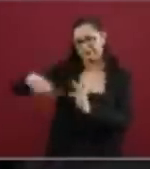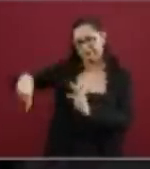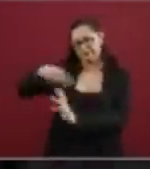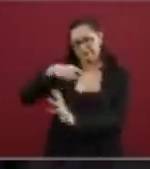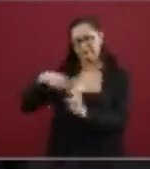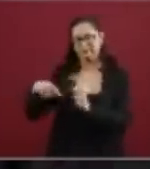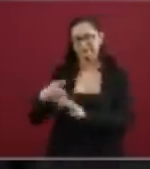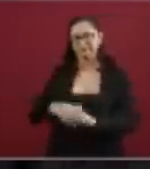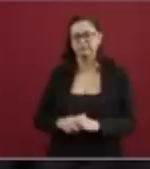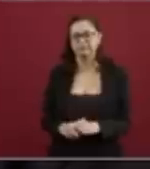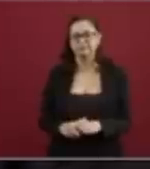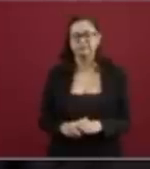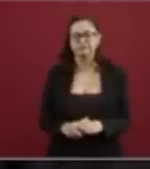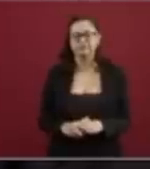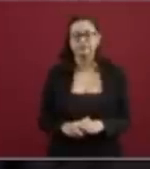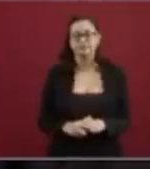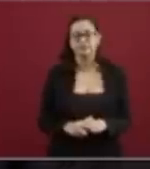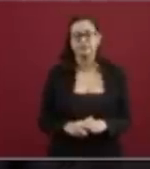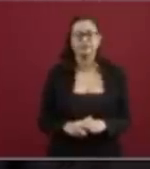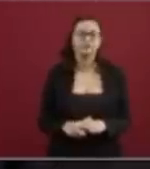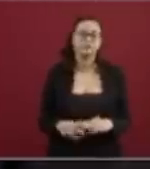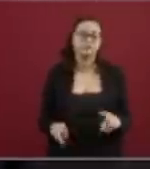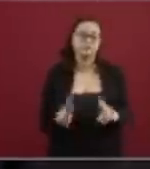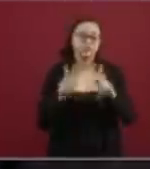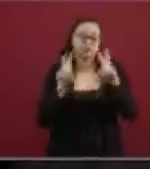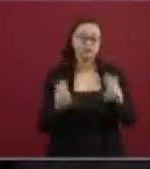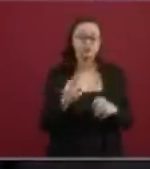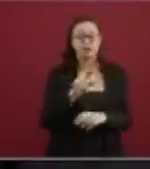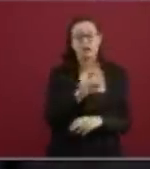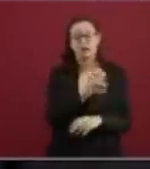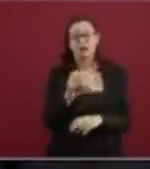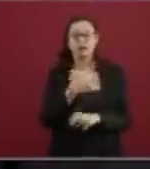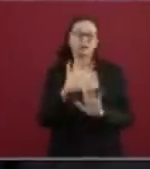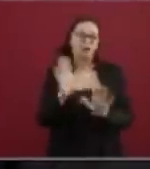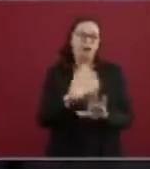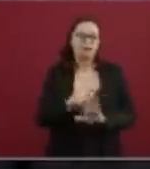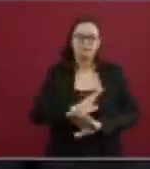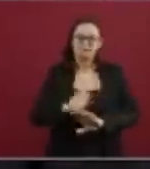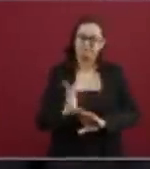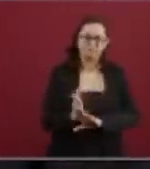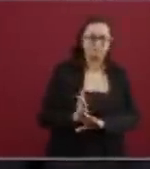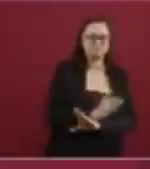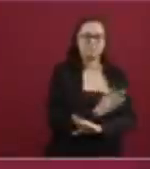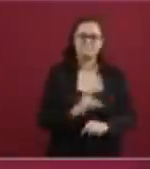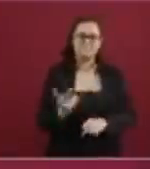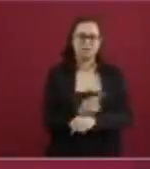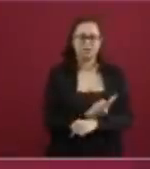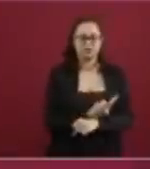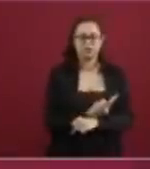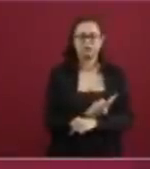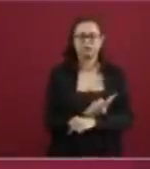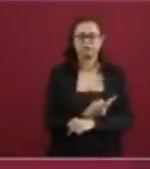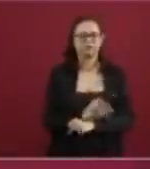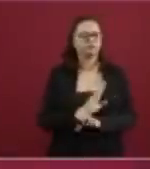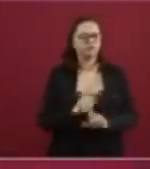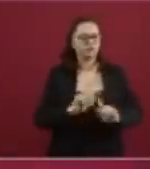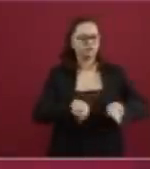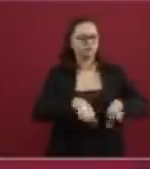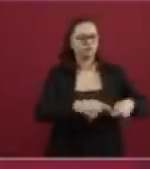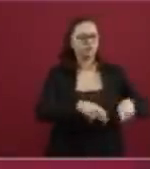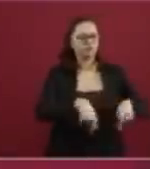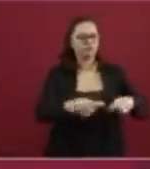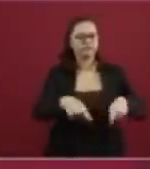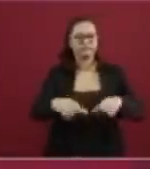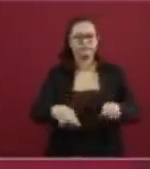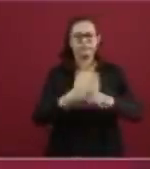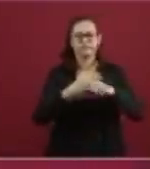lo de la CRE ya se atendió, ya están en funciones,